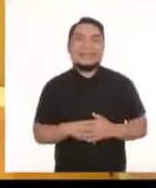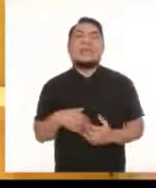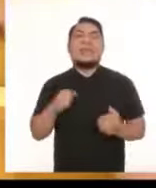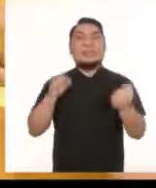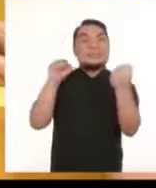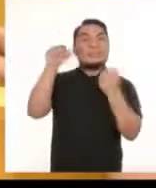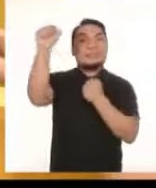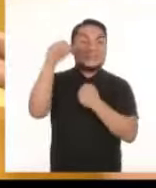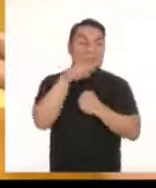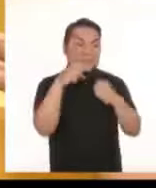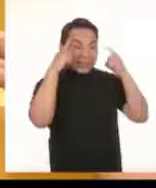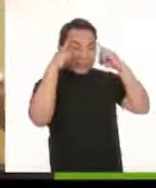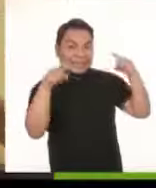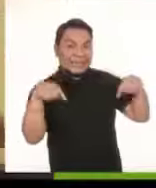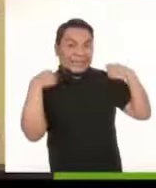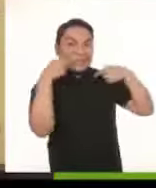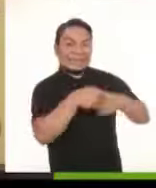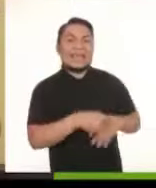Super Tito,